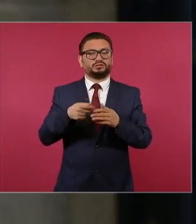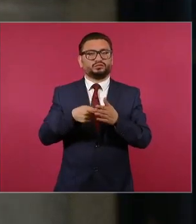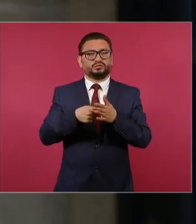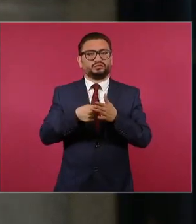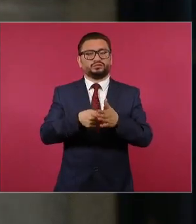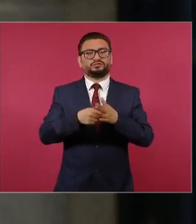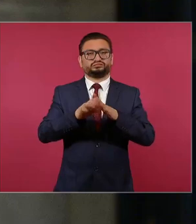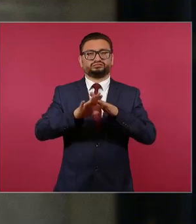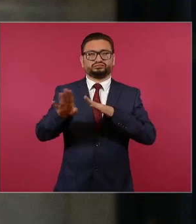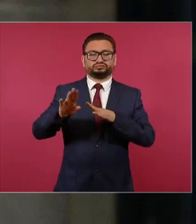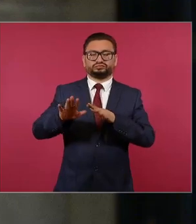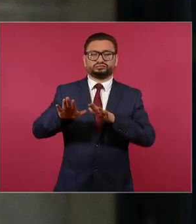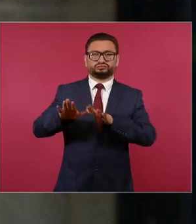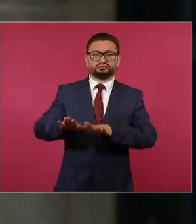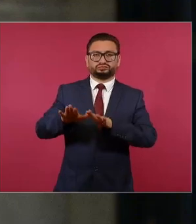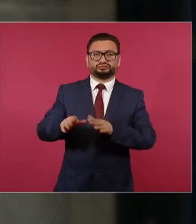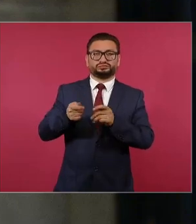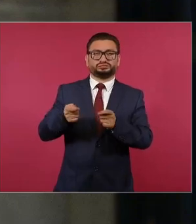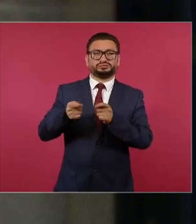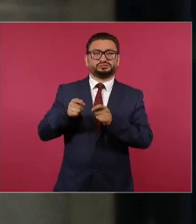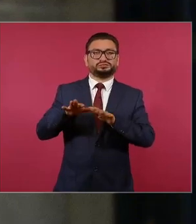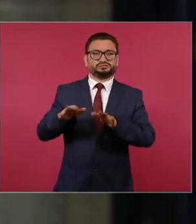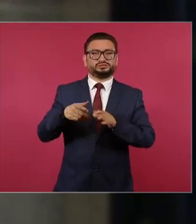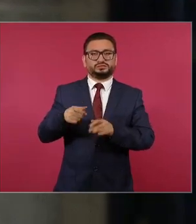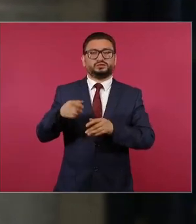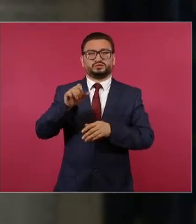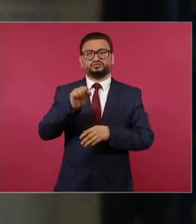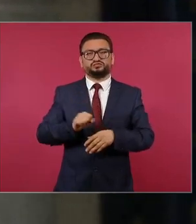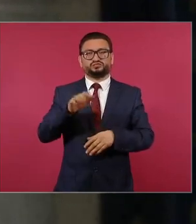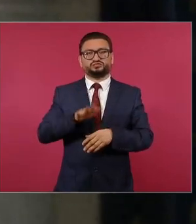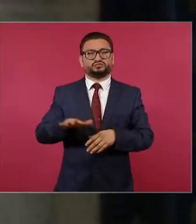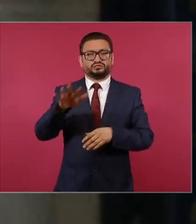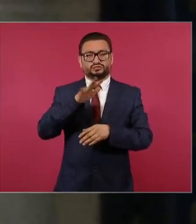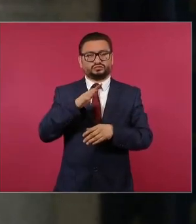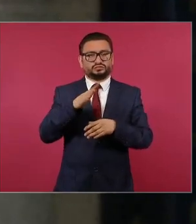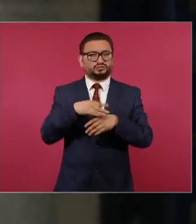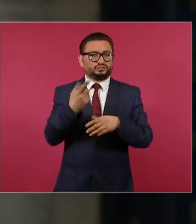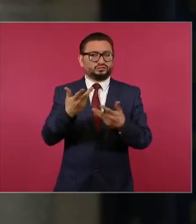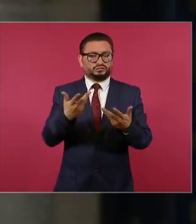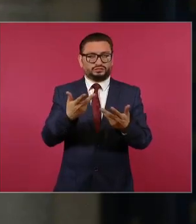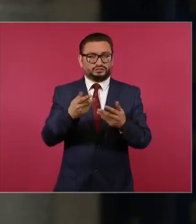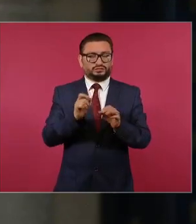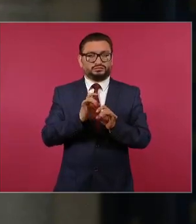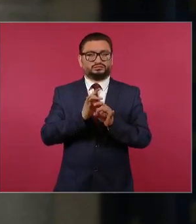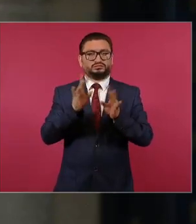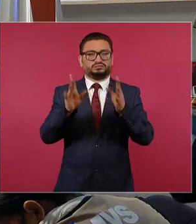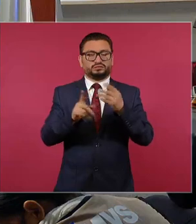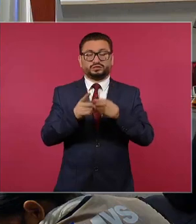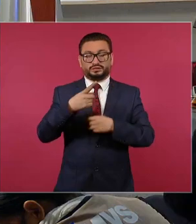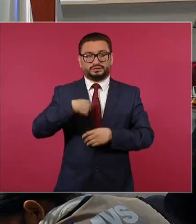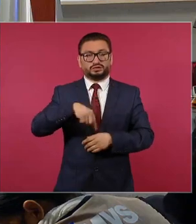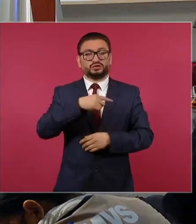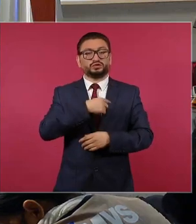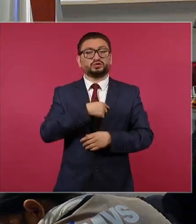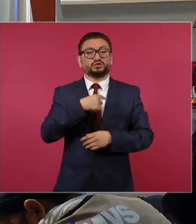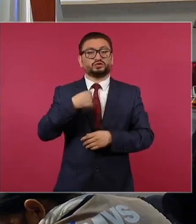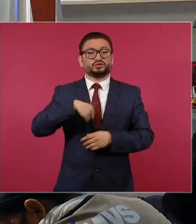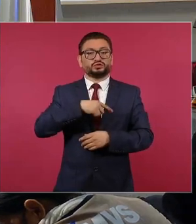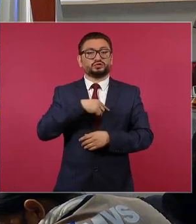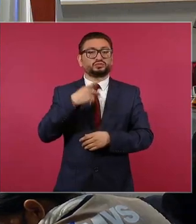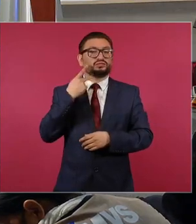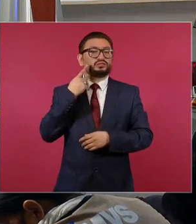de migrantes en el sur sin que se le desborde la situación en el sur? Que Es que nosotros tenemos una